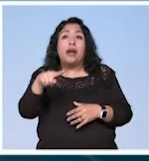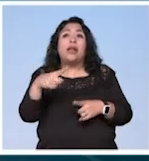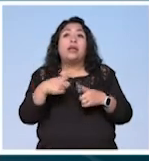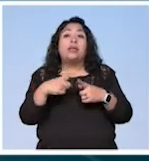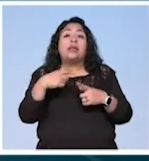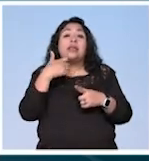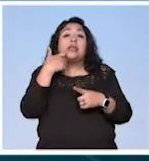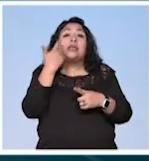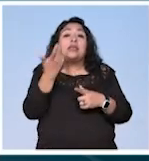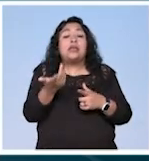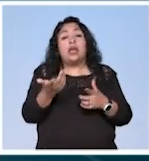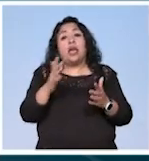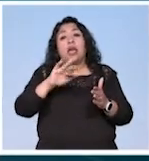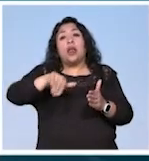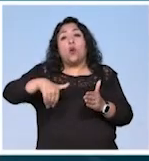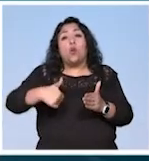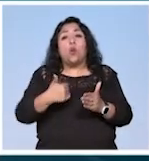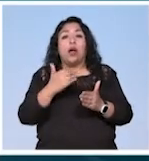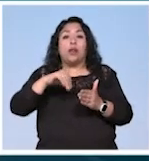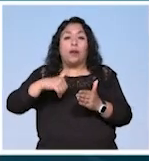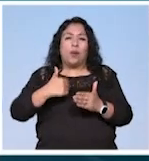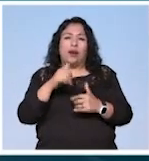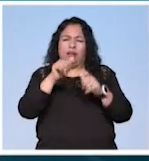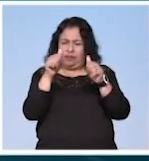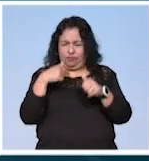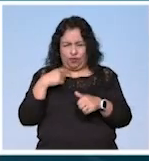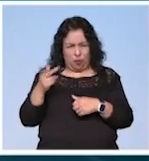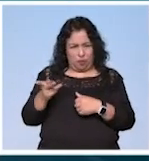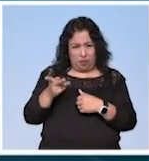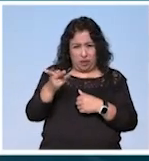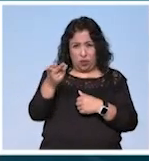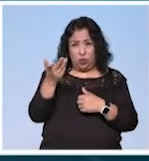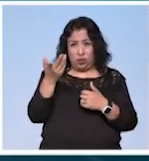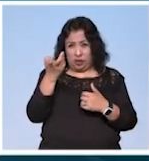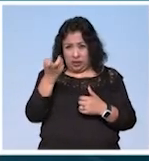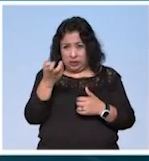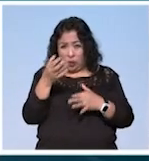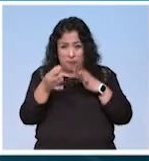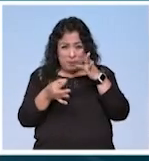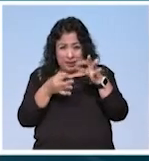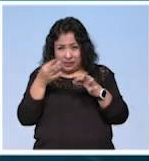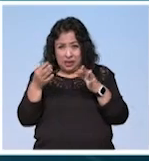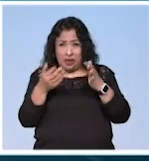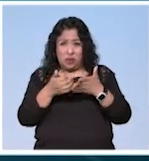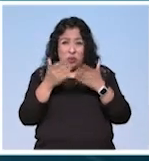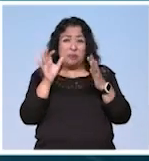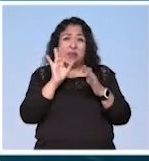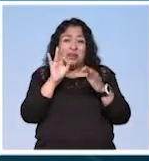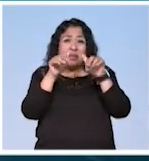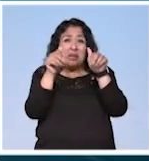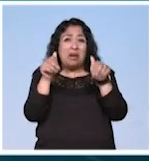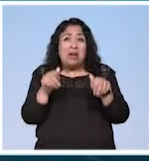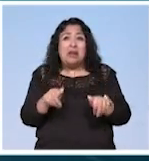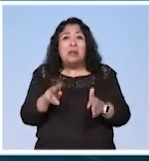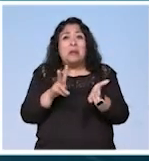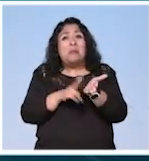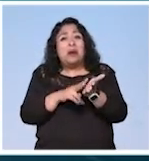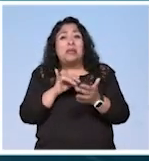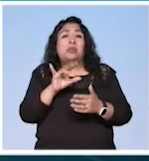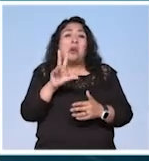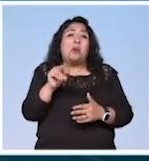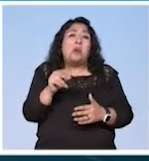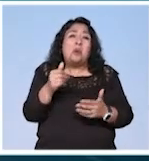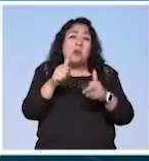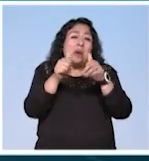coleccionistas de arte y yo te preguntaría en este sentido el medio es el mensaje porque a lo mejor Son obras de arte que valgan no